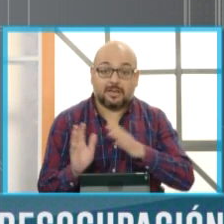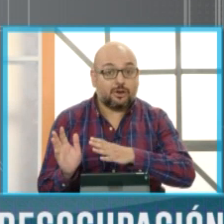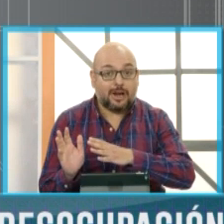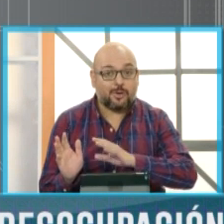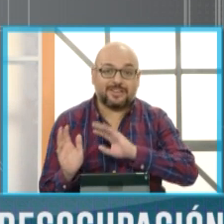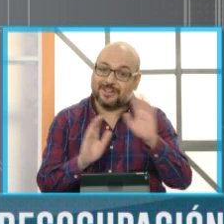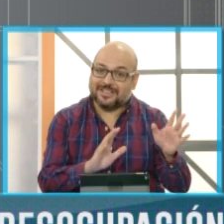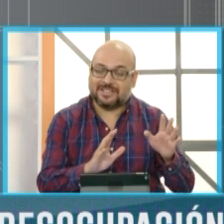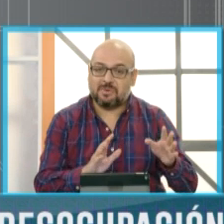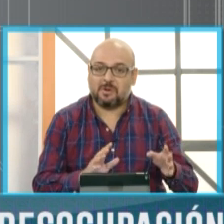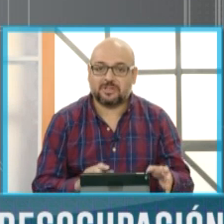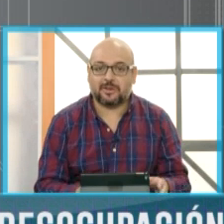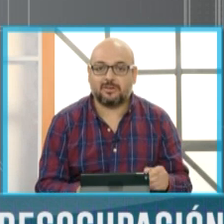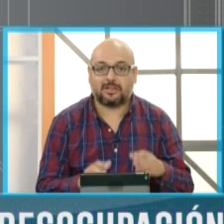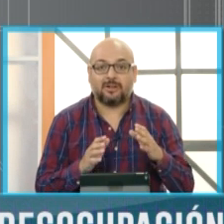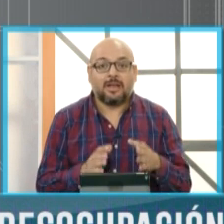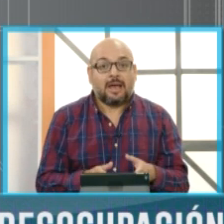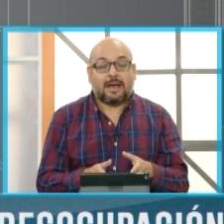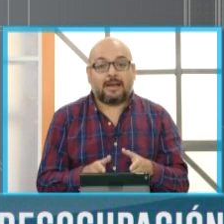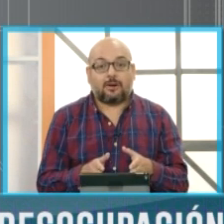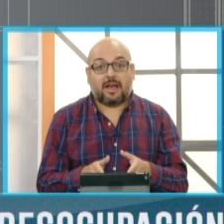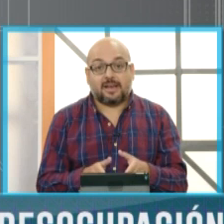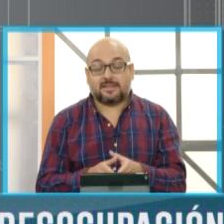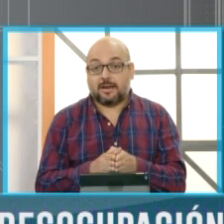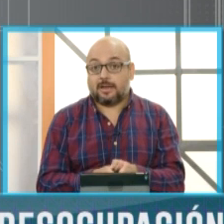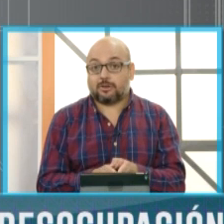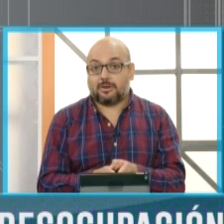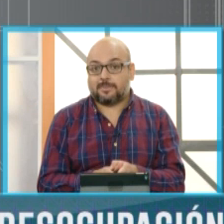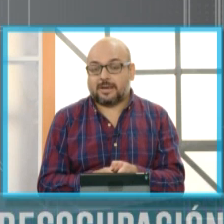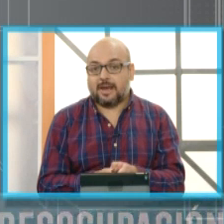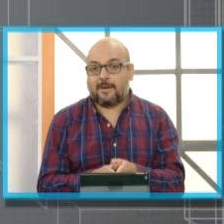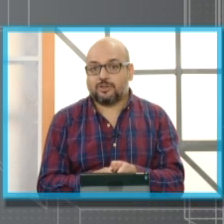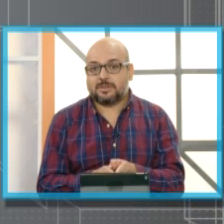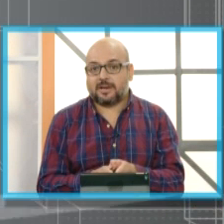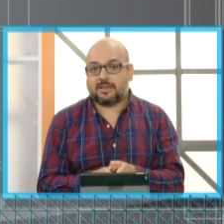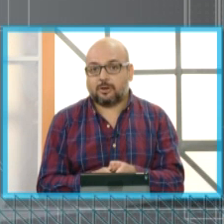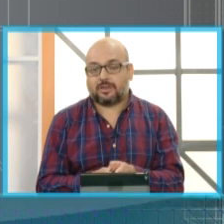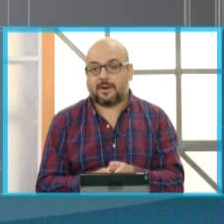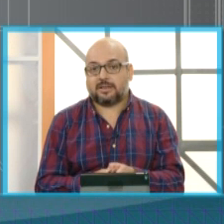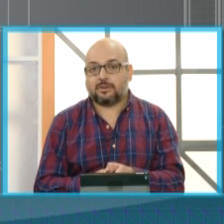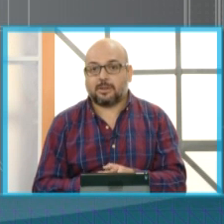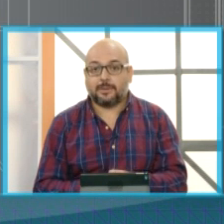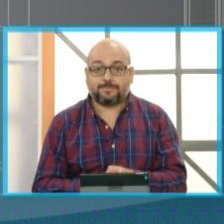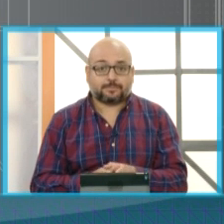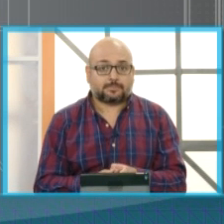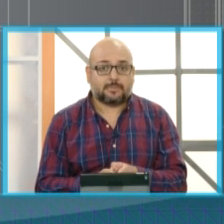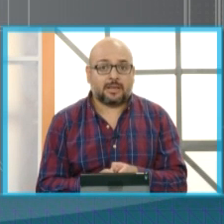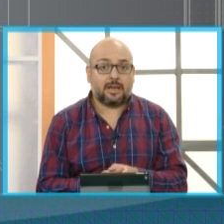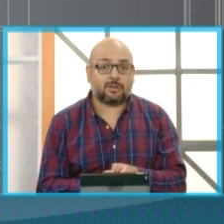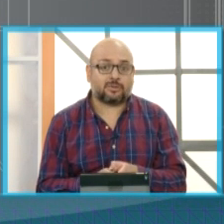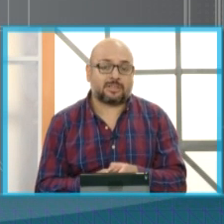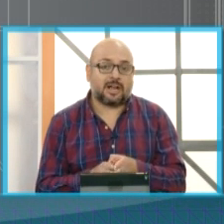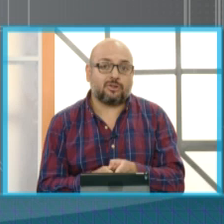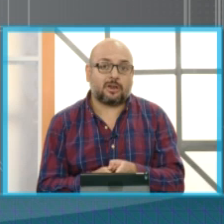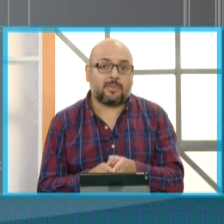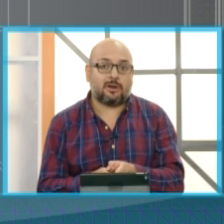casi leo lo de las jubilaciones, que ese tema lo vamos a abordar en un rato. Lo que quería decir, esto en realidad hay muchísima gente que lo que estaba criticando también era